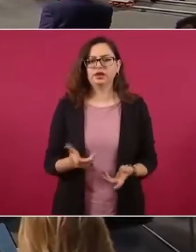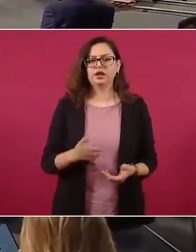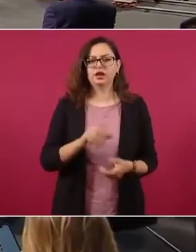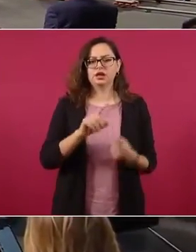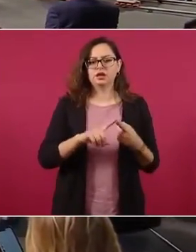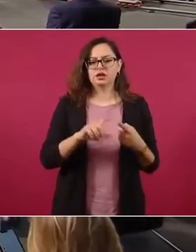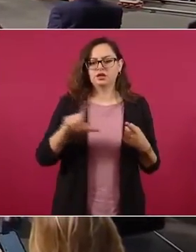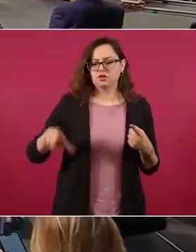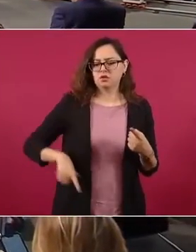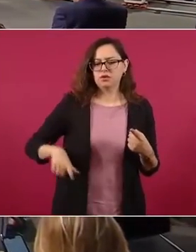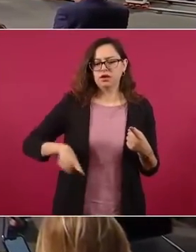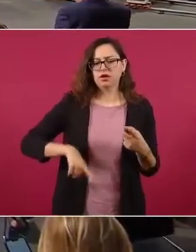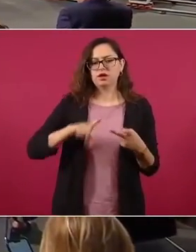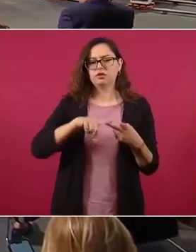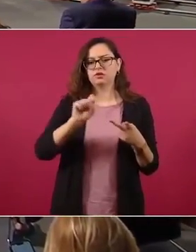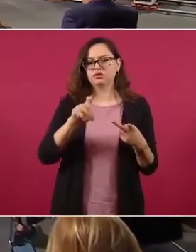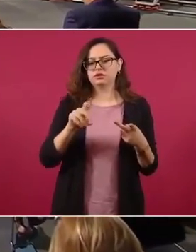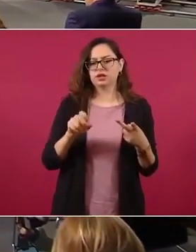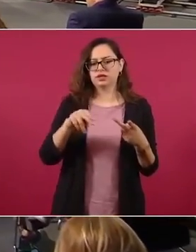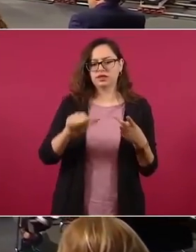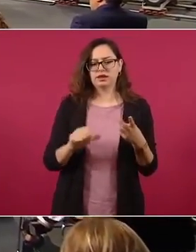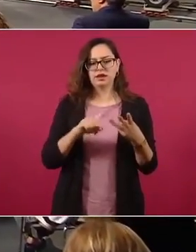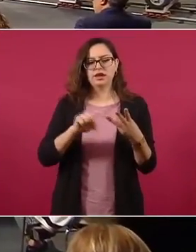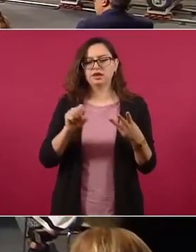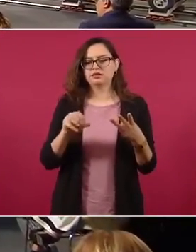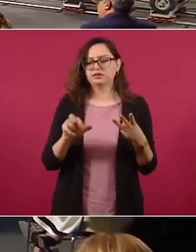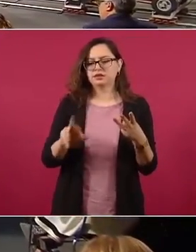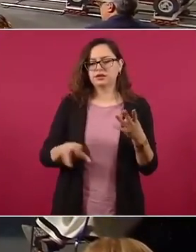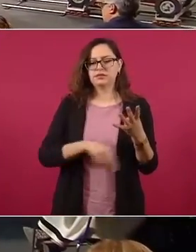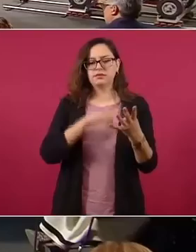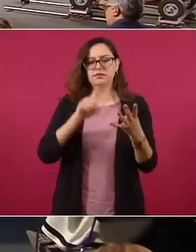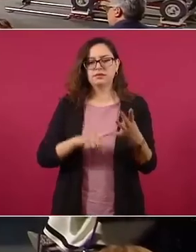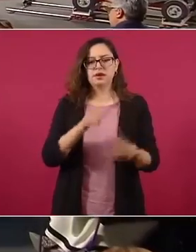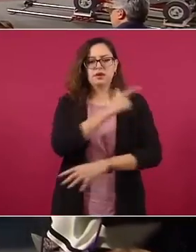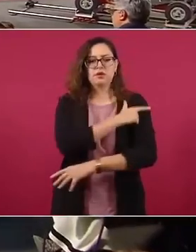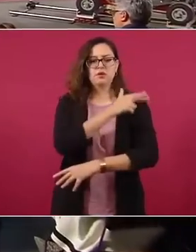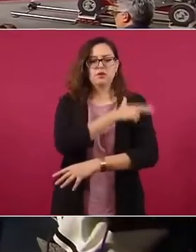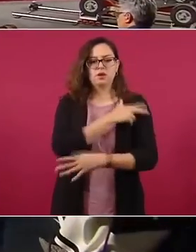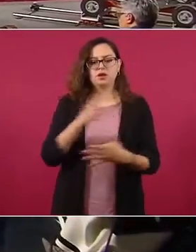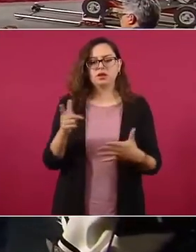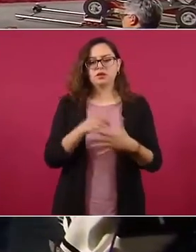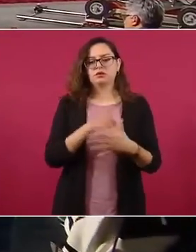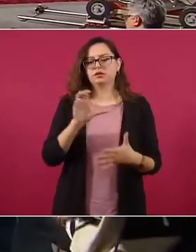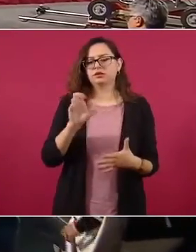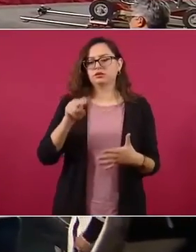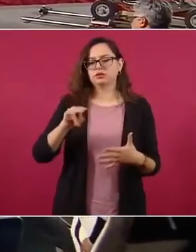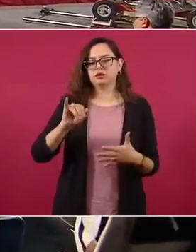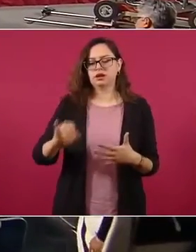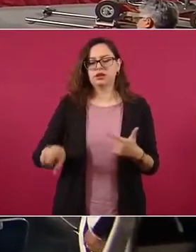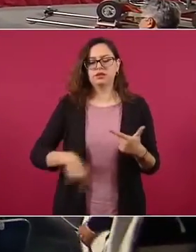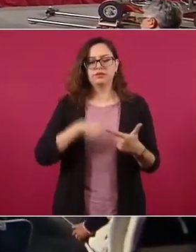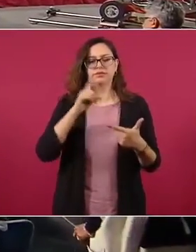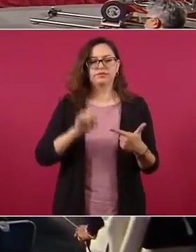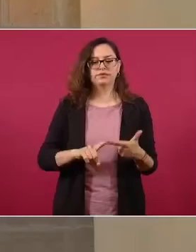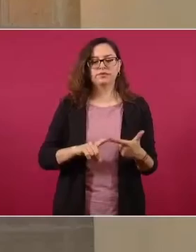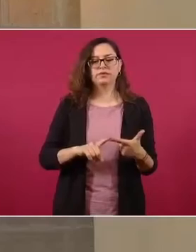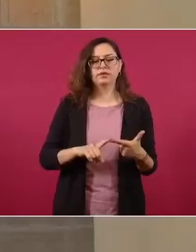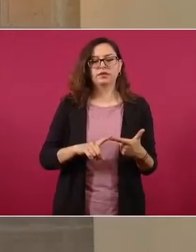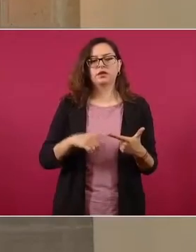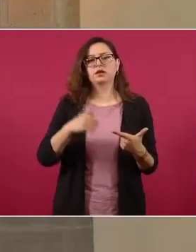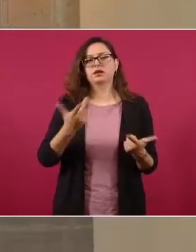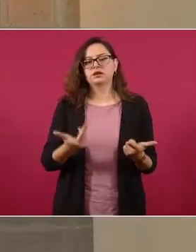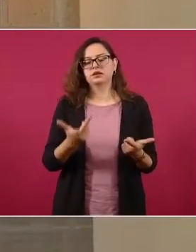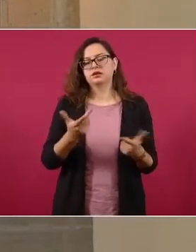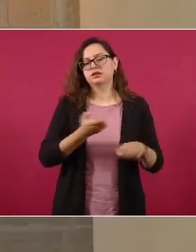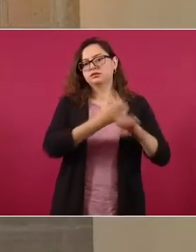la Marina, la Secretaría de Seguridad y Protección Ciudadana, el Centro Nacional de Inteligencia y la Guardia Nacional, en coordinación con las